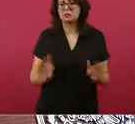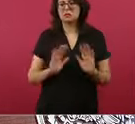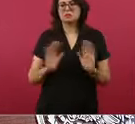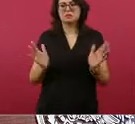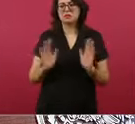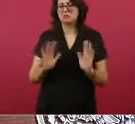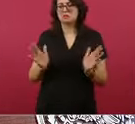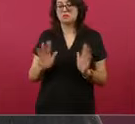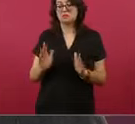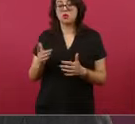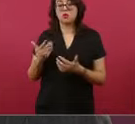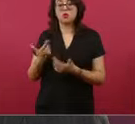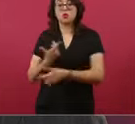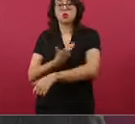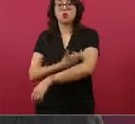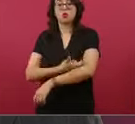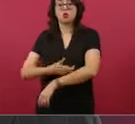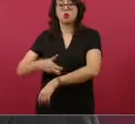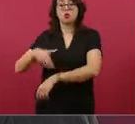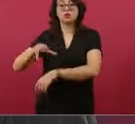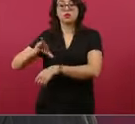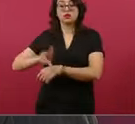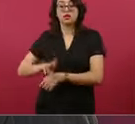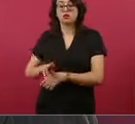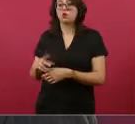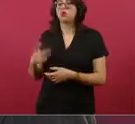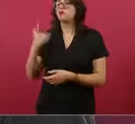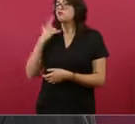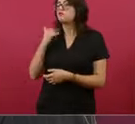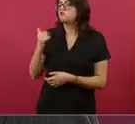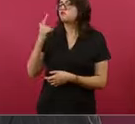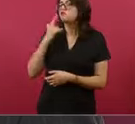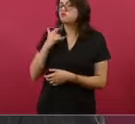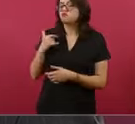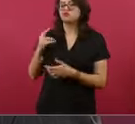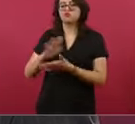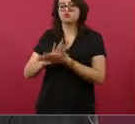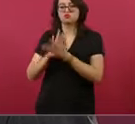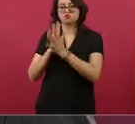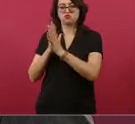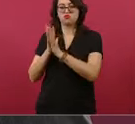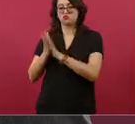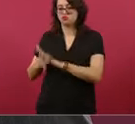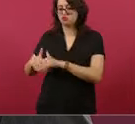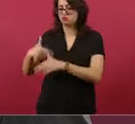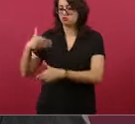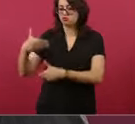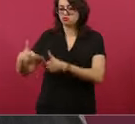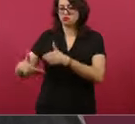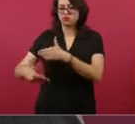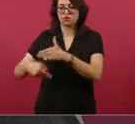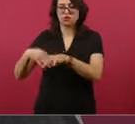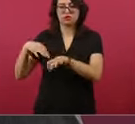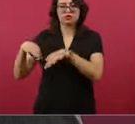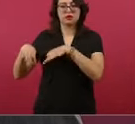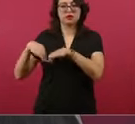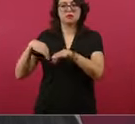transformación que se ha iniciado, a quien le voy a entregar la